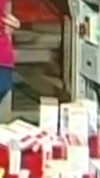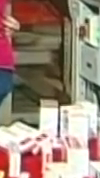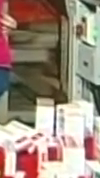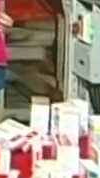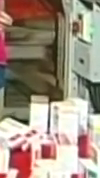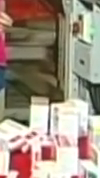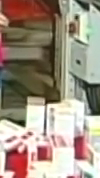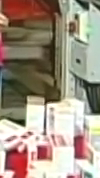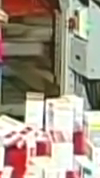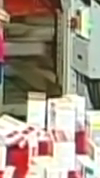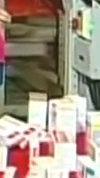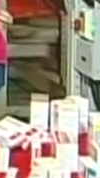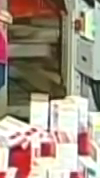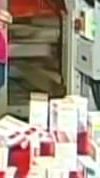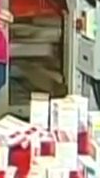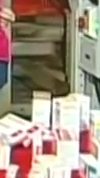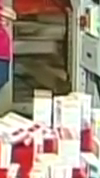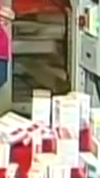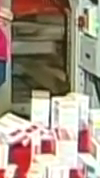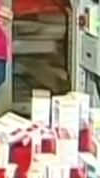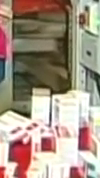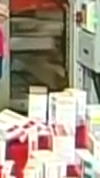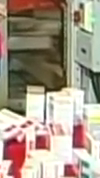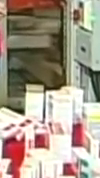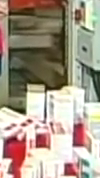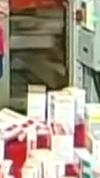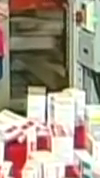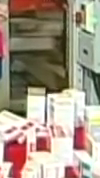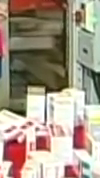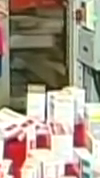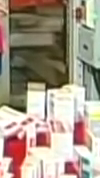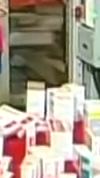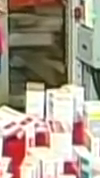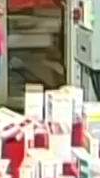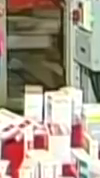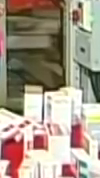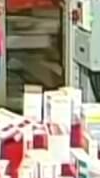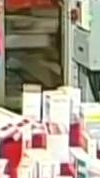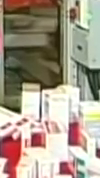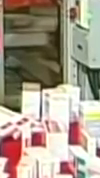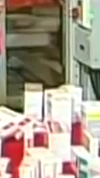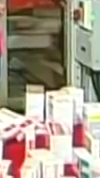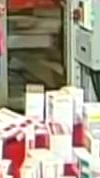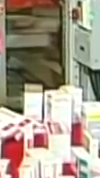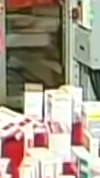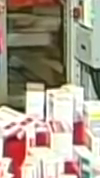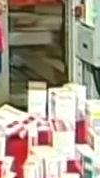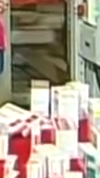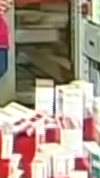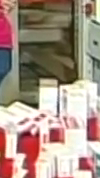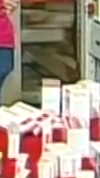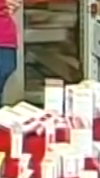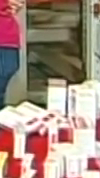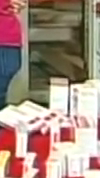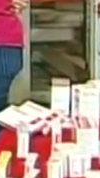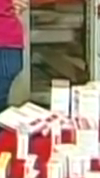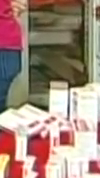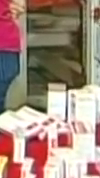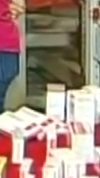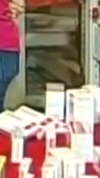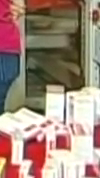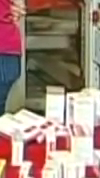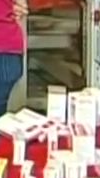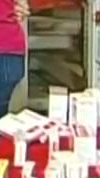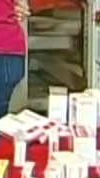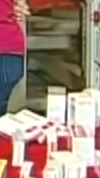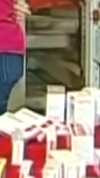de producción, importación, almacenaje, distribución nacional de los medicamentos